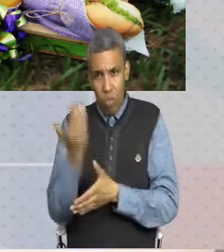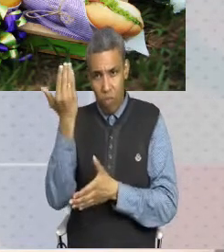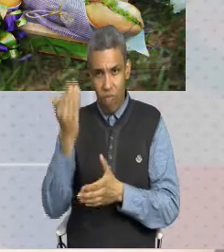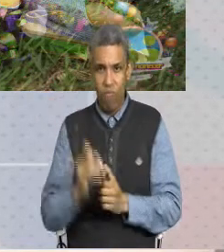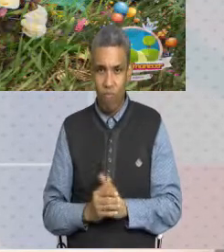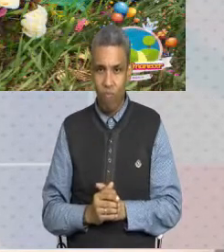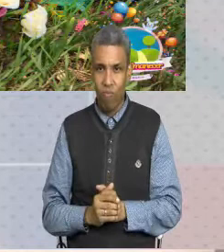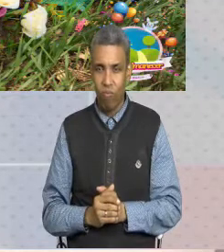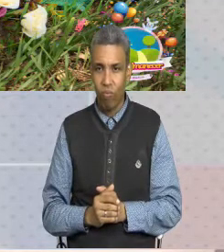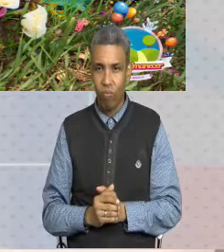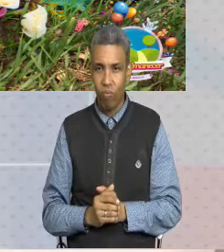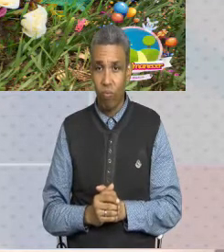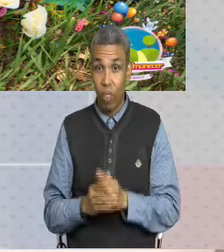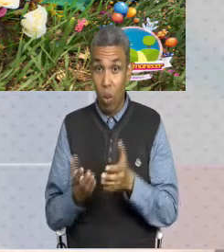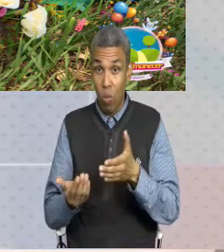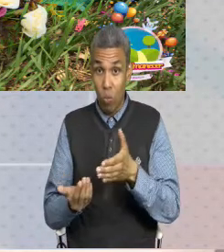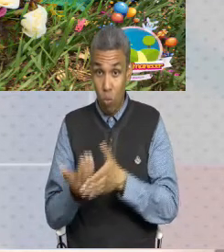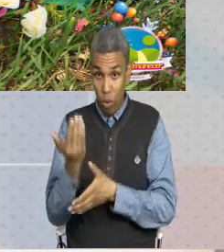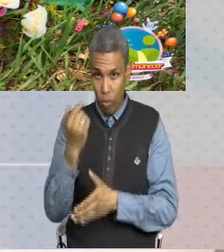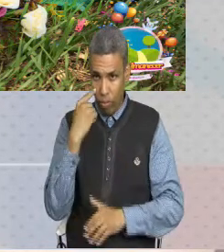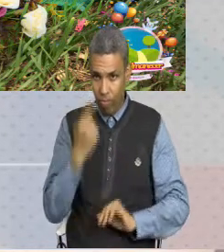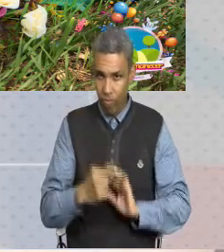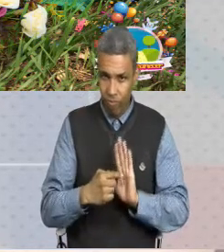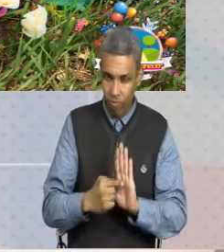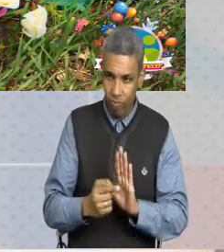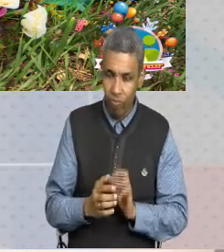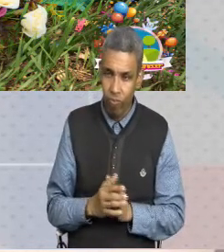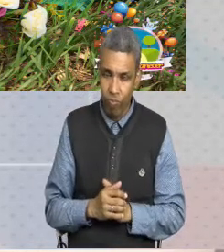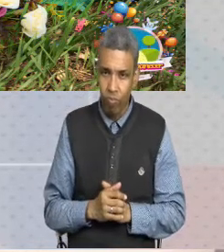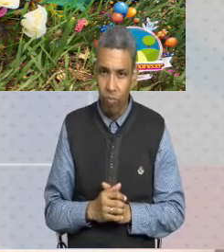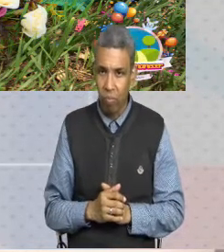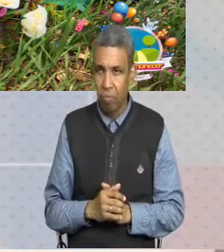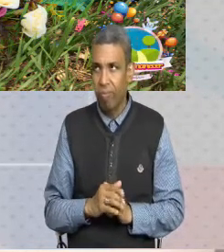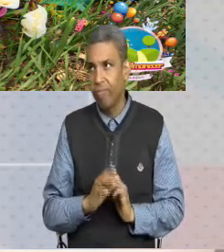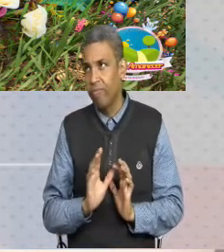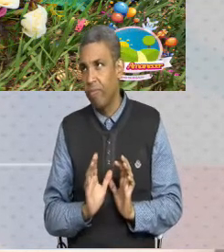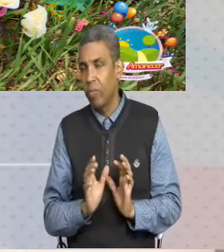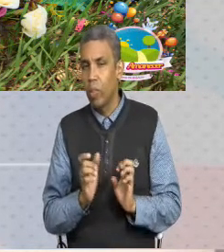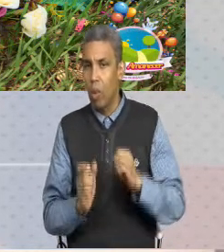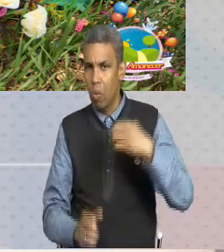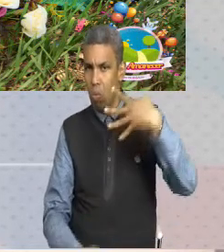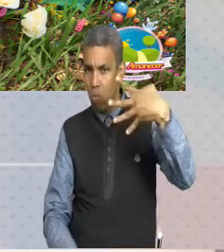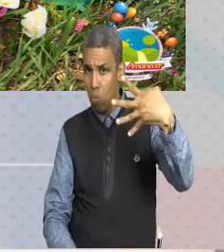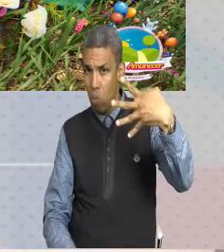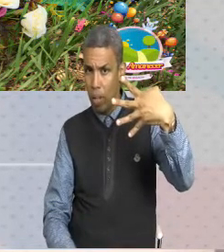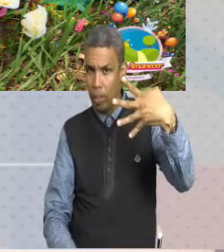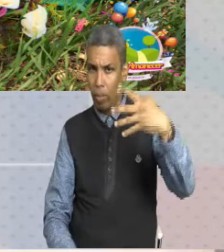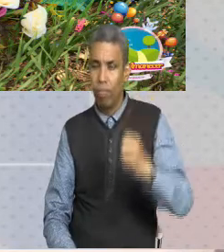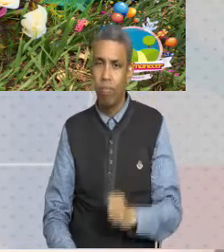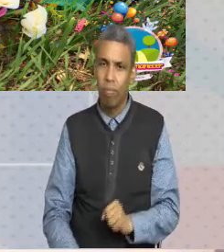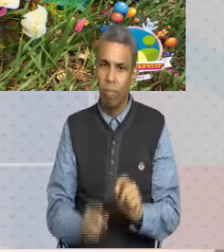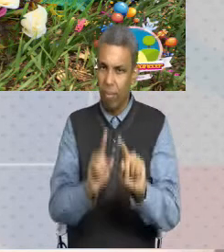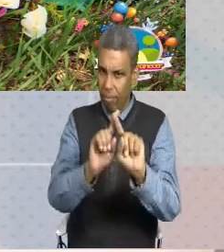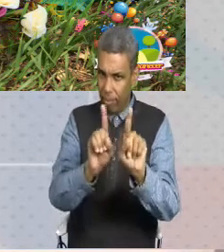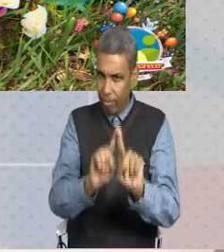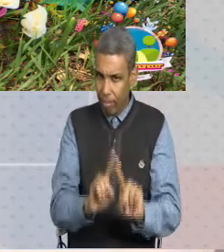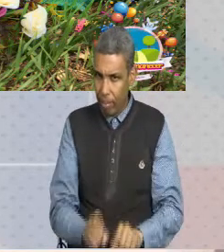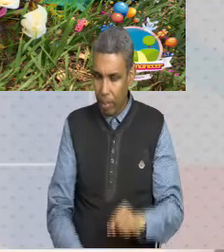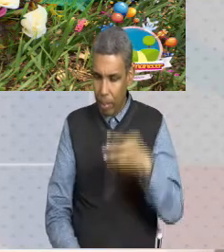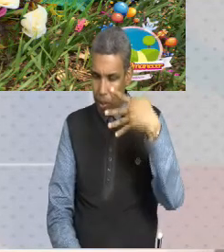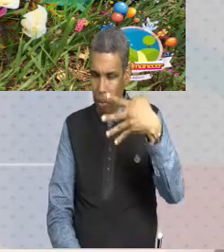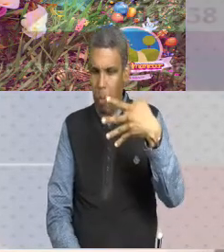el contenido, ¿sí? Esto ya preparamos 4 menús diferentes con variedad, ya sea